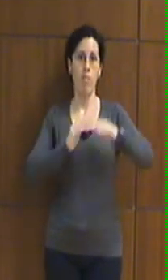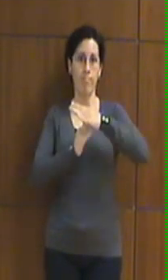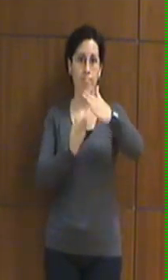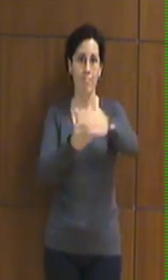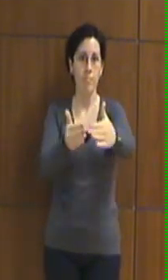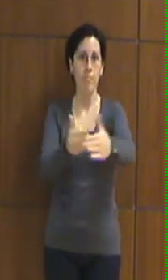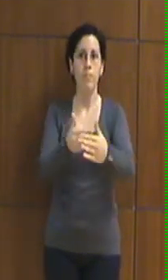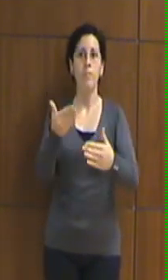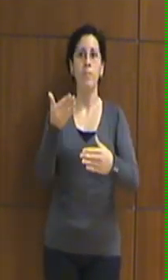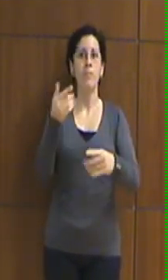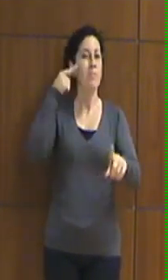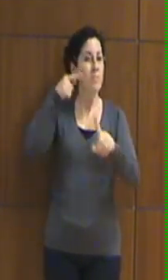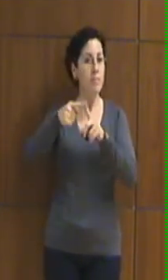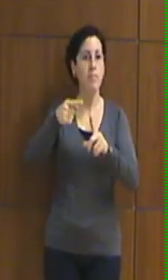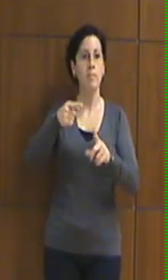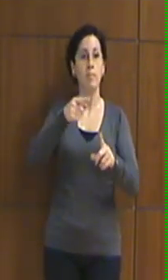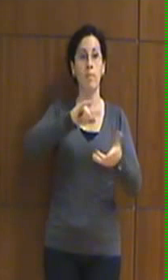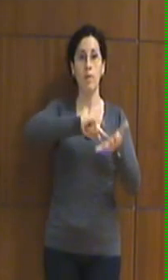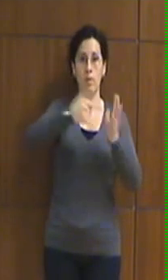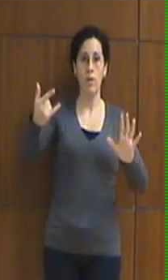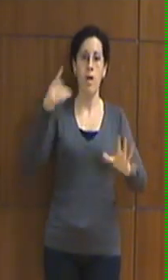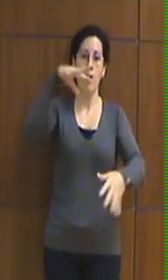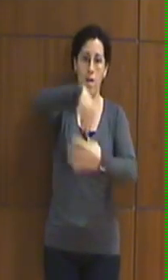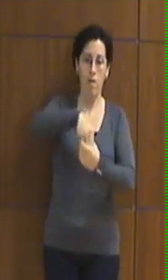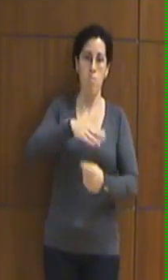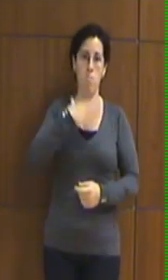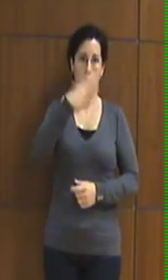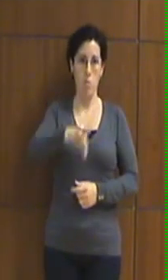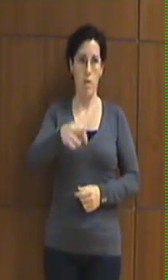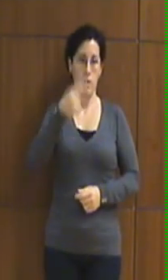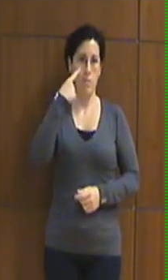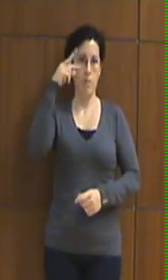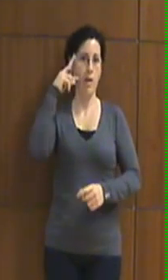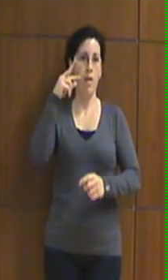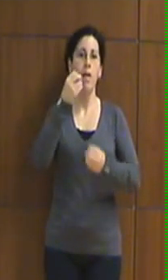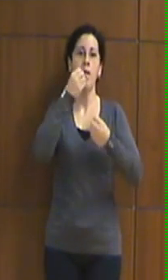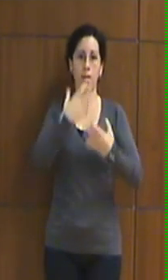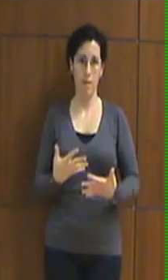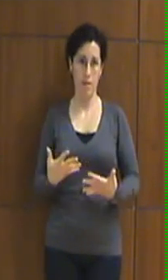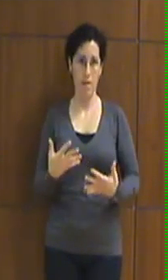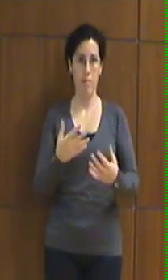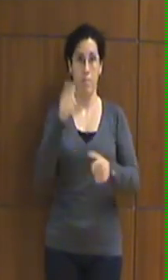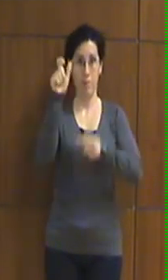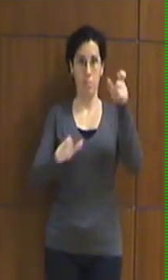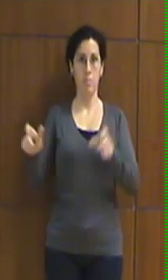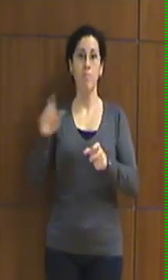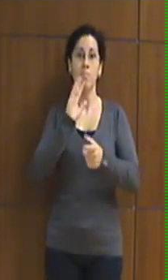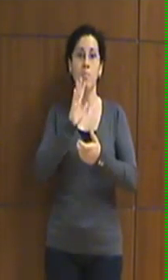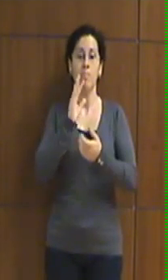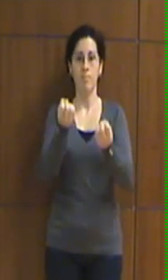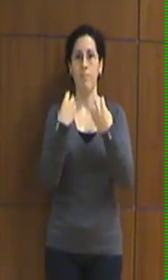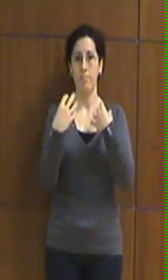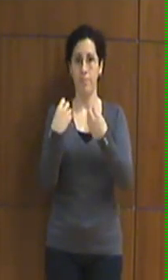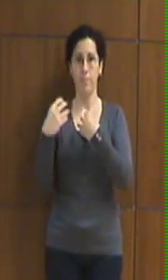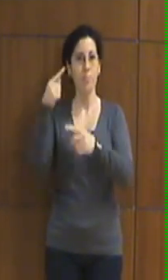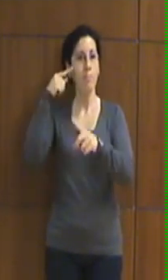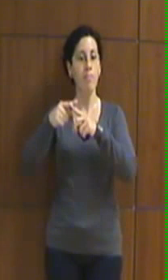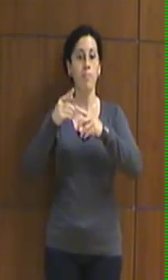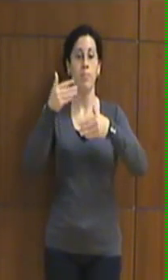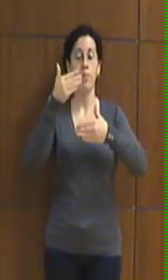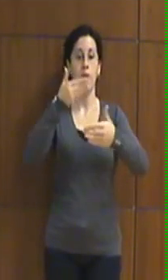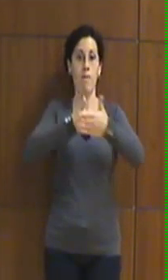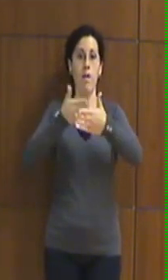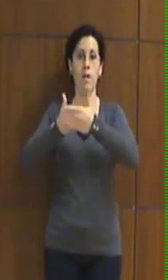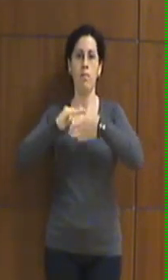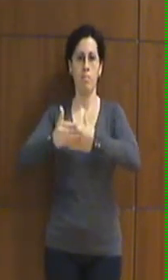poder incorporarla a este escenario para facilitar el derribar barreras a